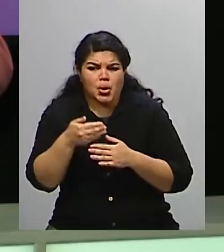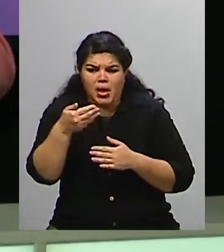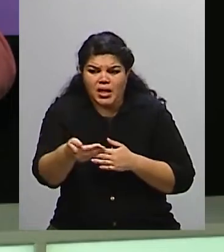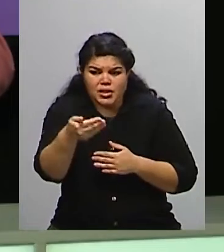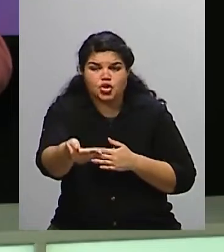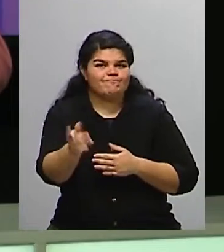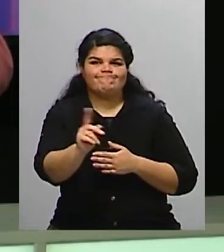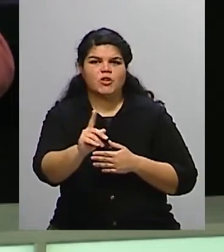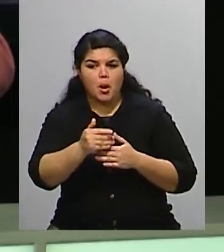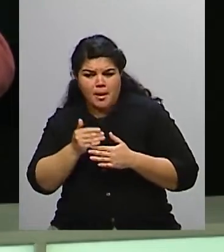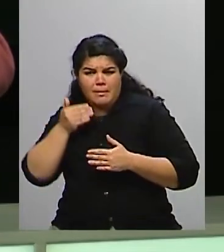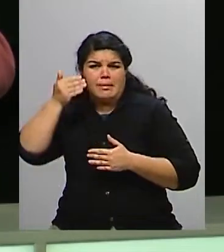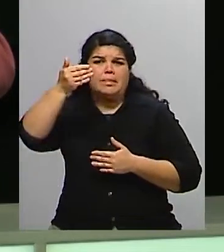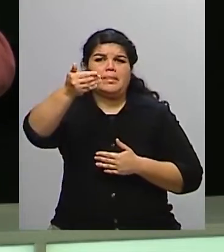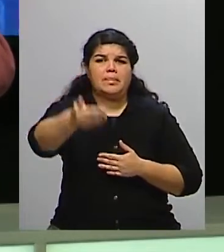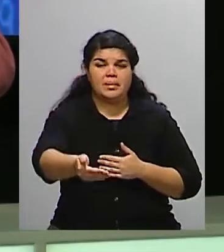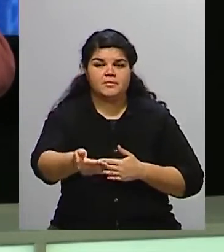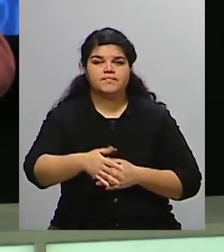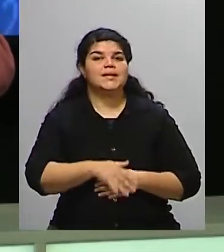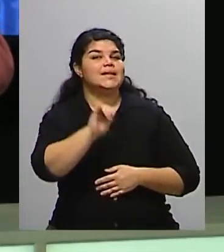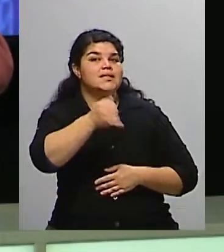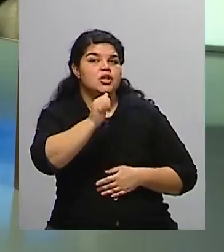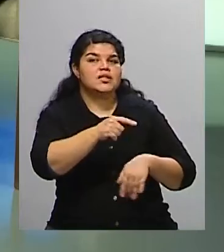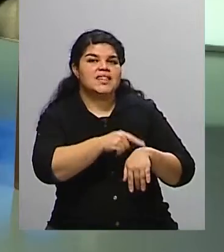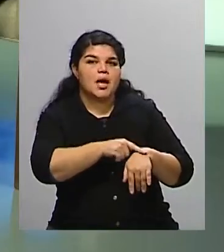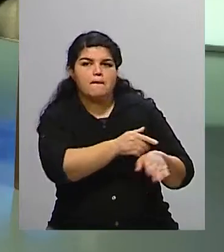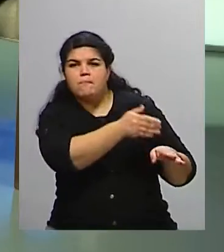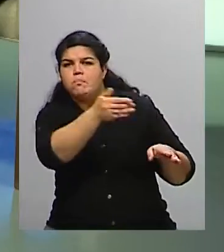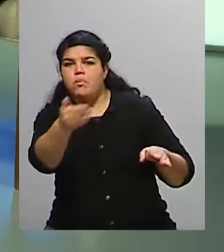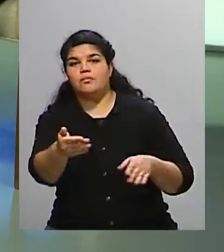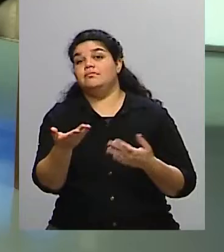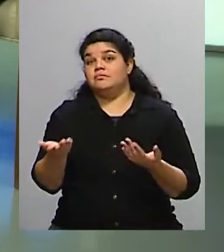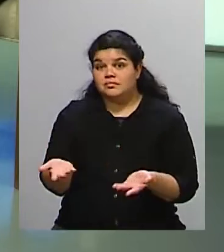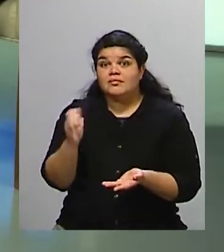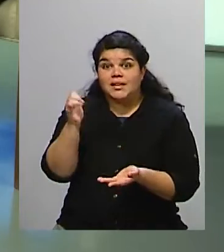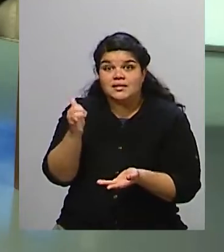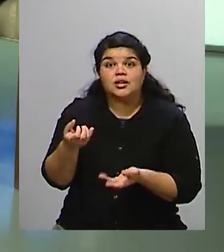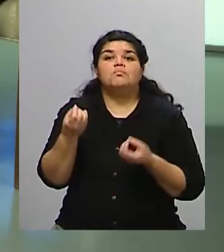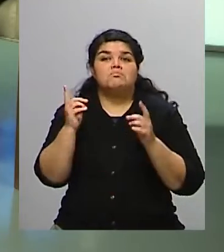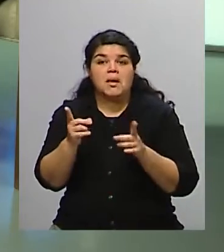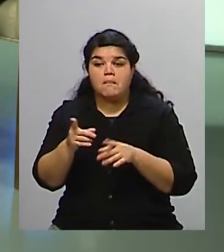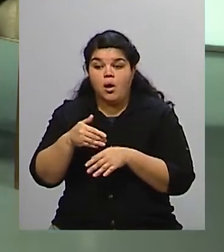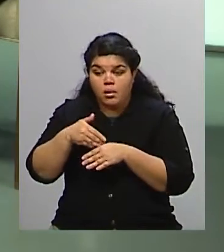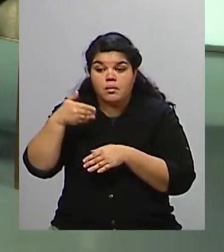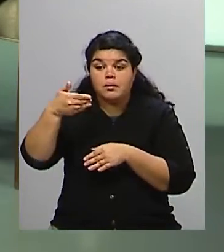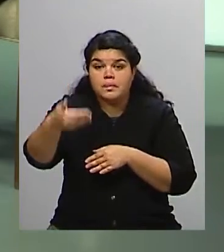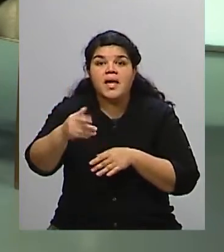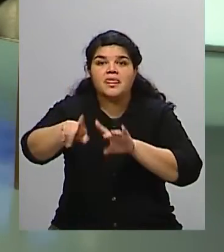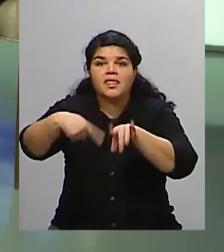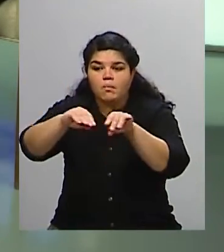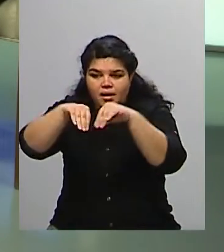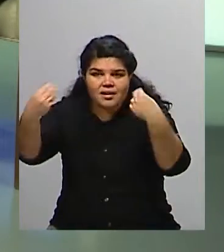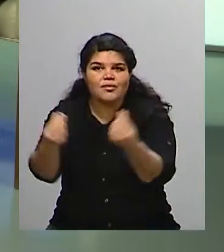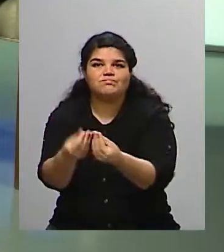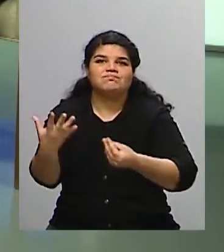ciclo político. Claro. Entonces, tiene que ser a largo plazo, sí o sí. Exactamente, porque los resultados están en el largo plazo. Entonces, se habla más que nada de una cuestión de